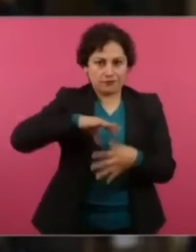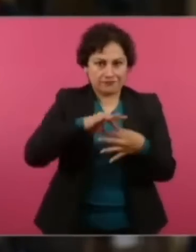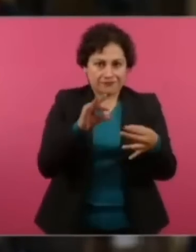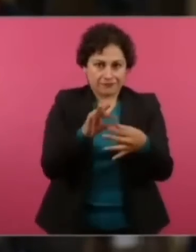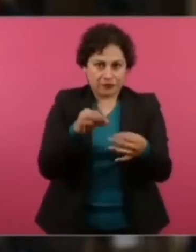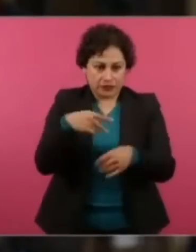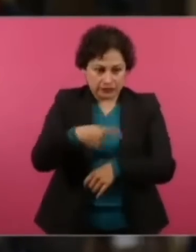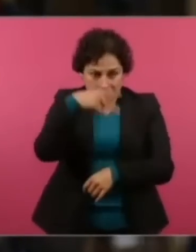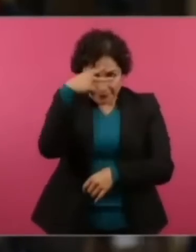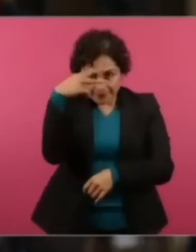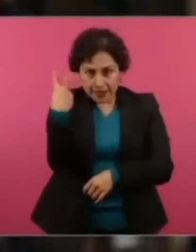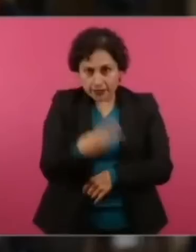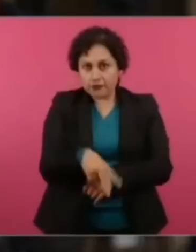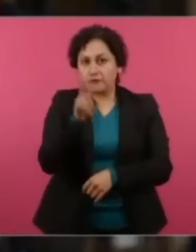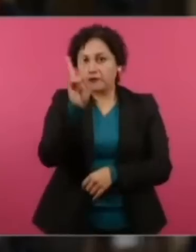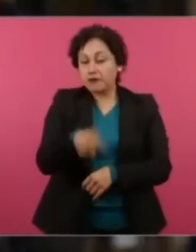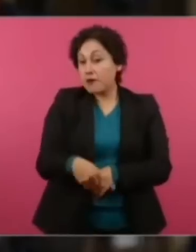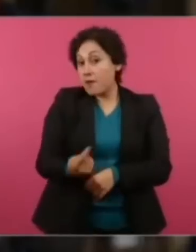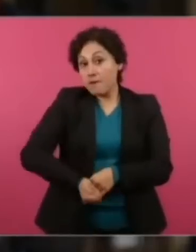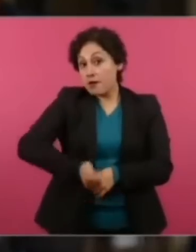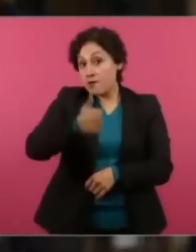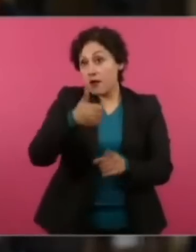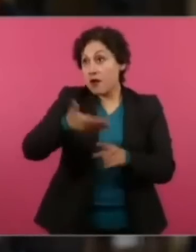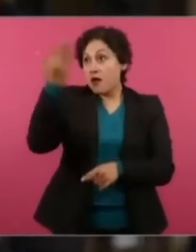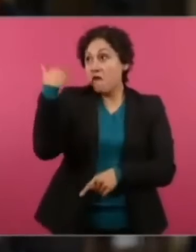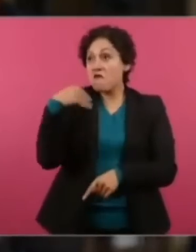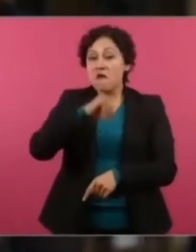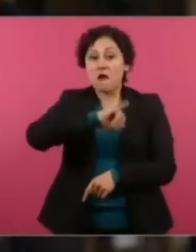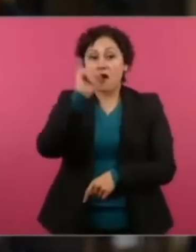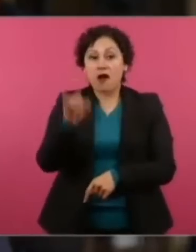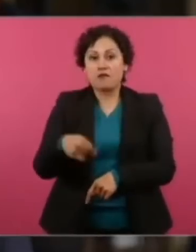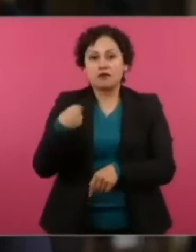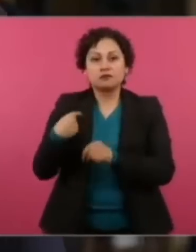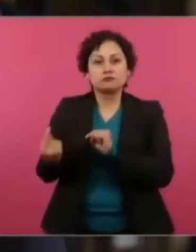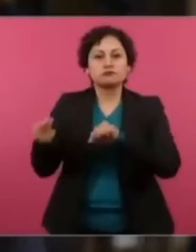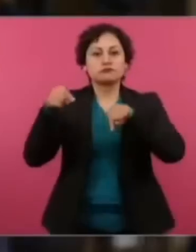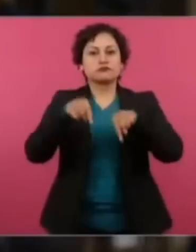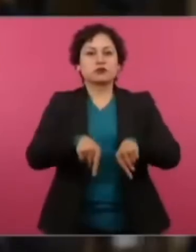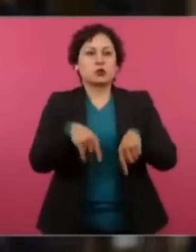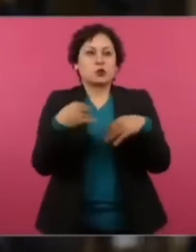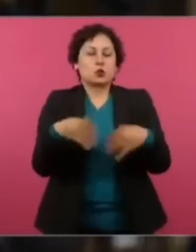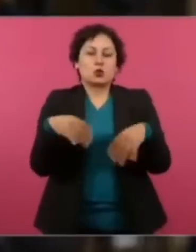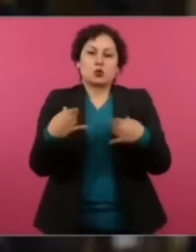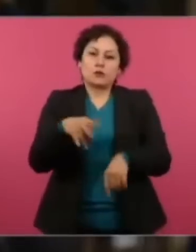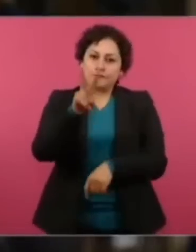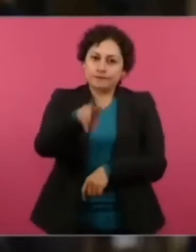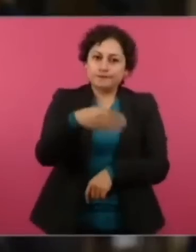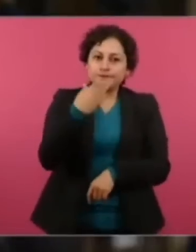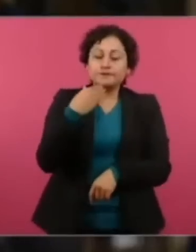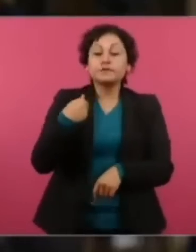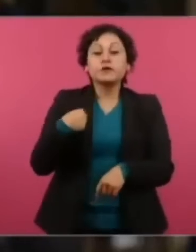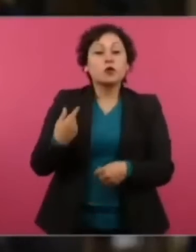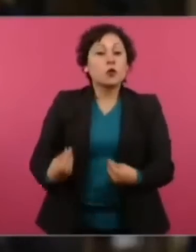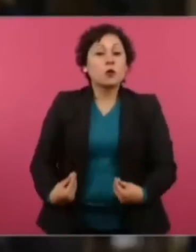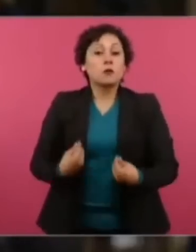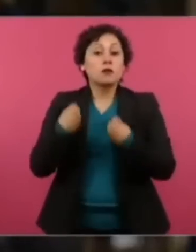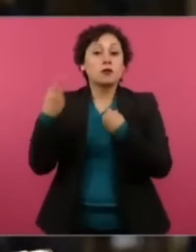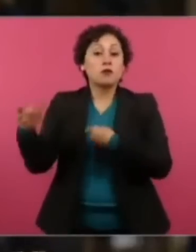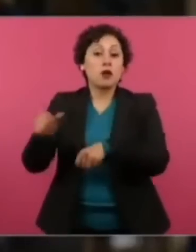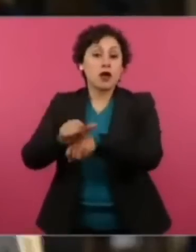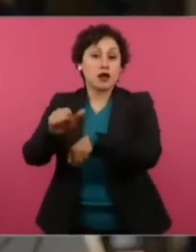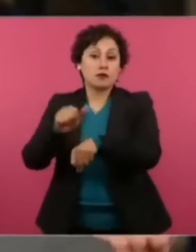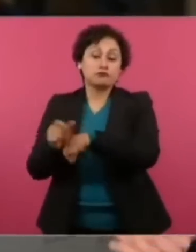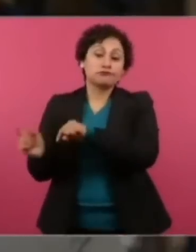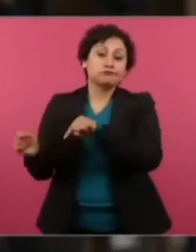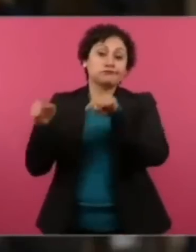México. Así que es una experiencia muy novedosa estar aquí frente a usted. Vengo de la Argentina, un país que